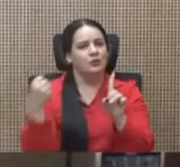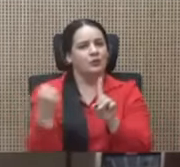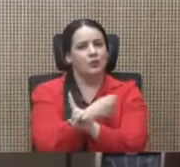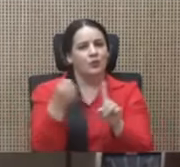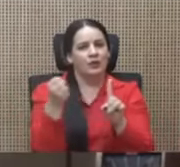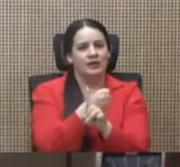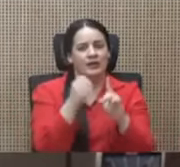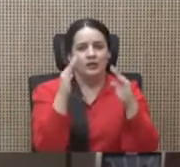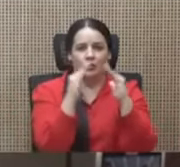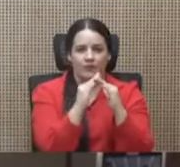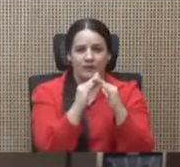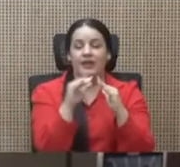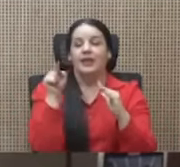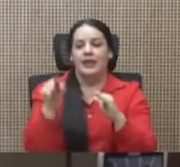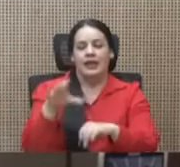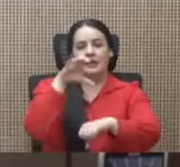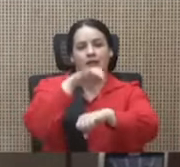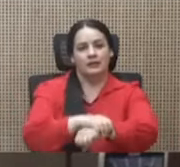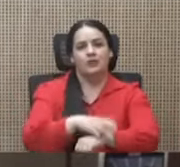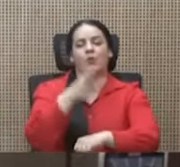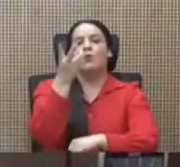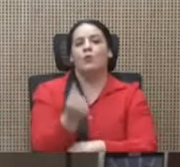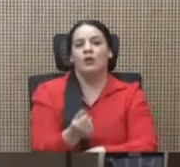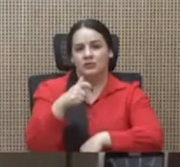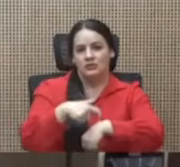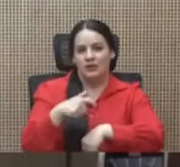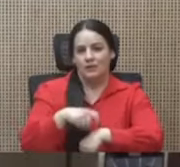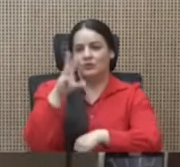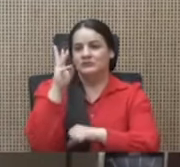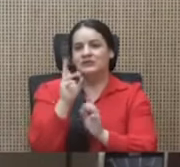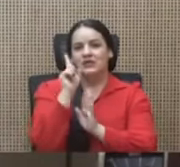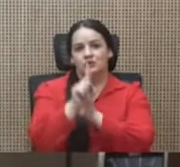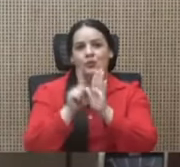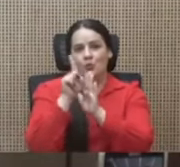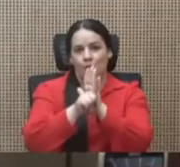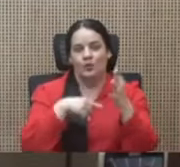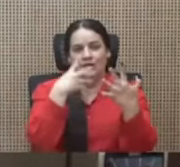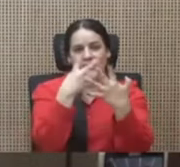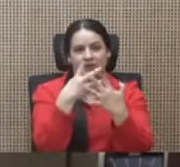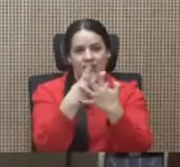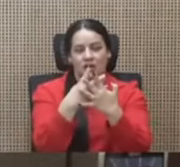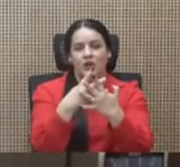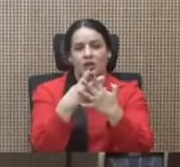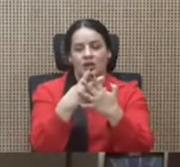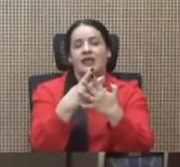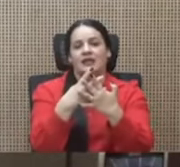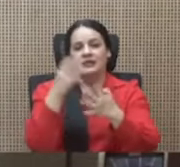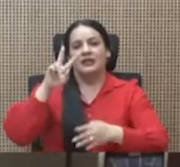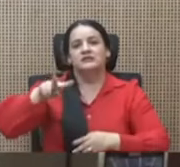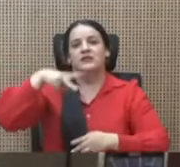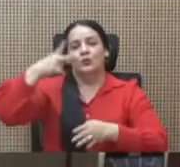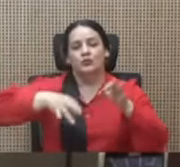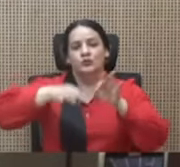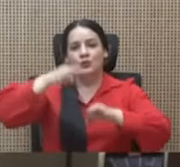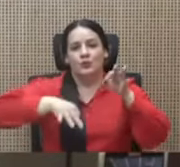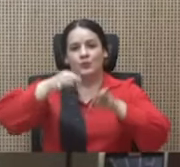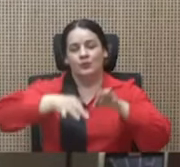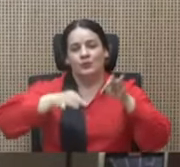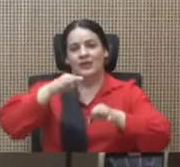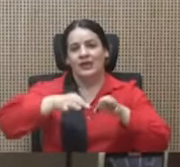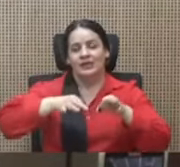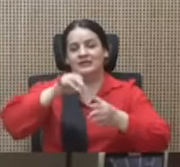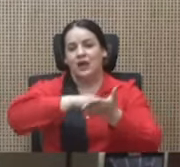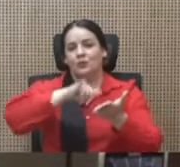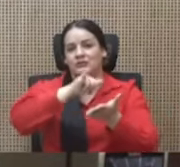doméstica estuvo detenido por aproximadamente 6 horas en las celdas del sótano del Segundo Circuito judicial de San José en